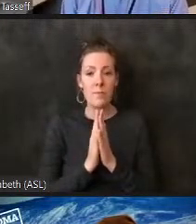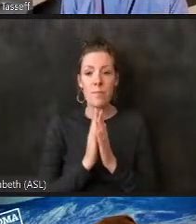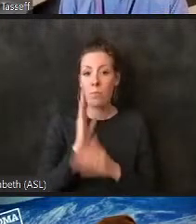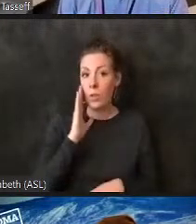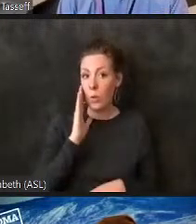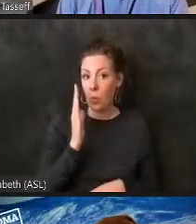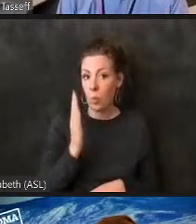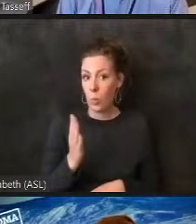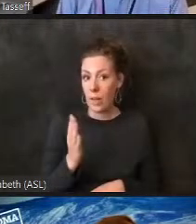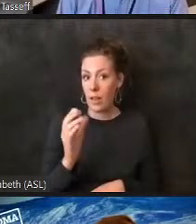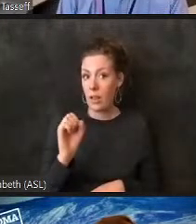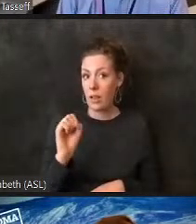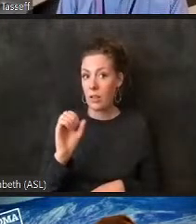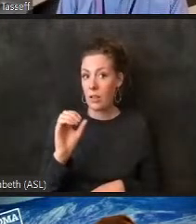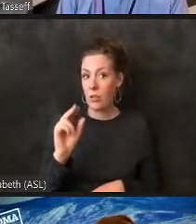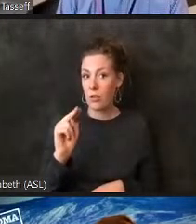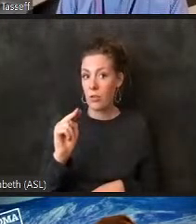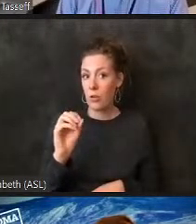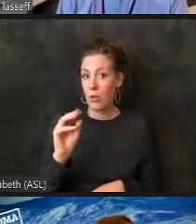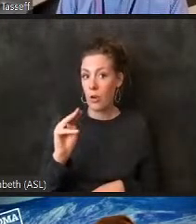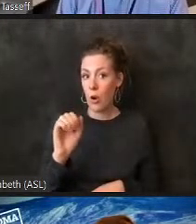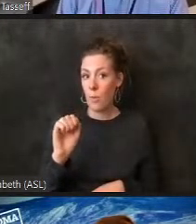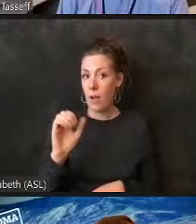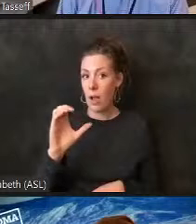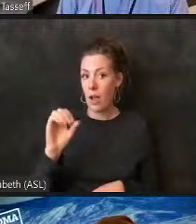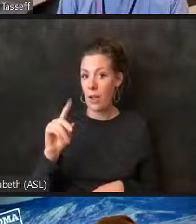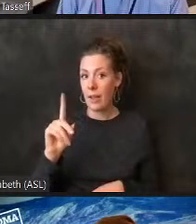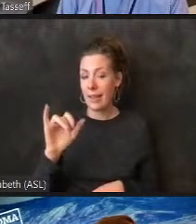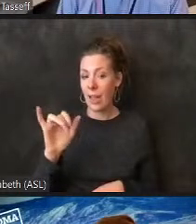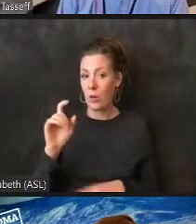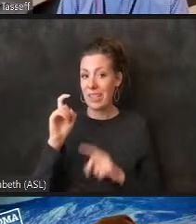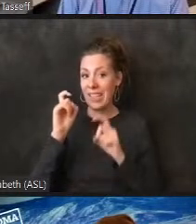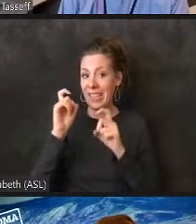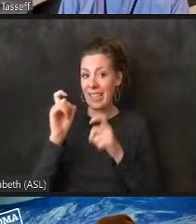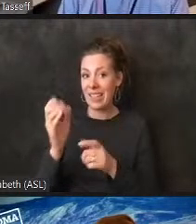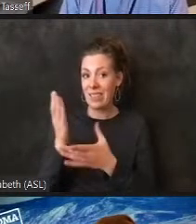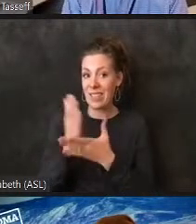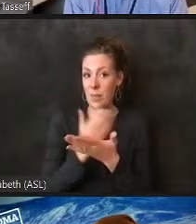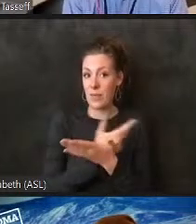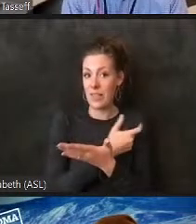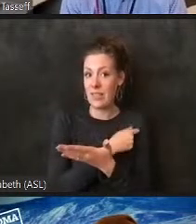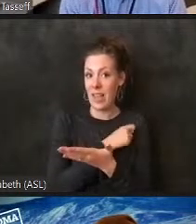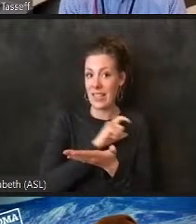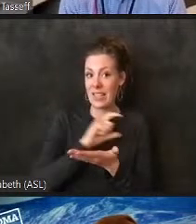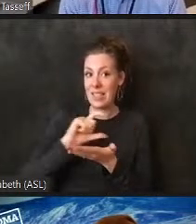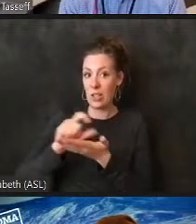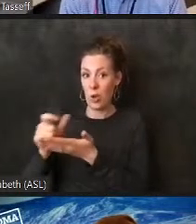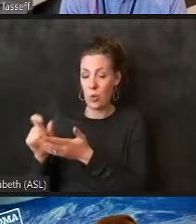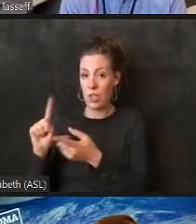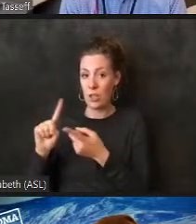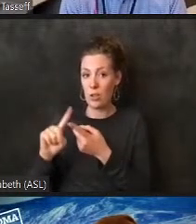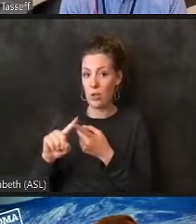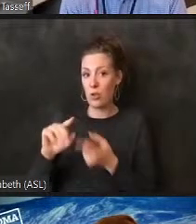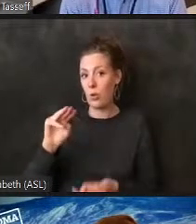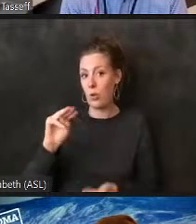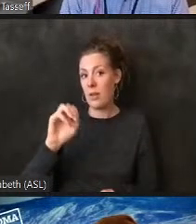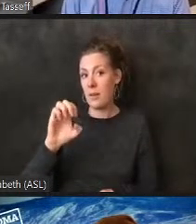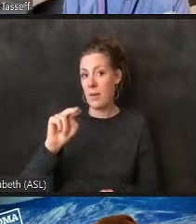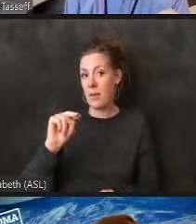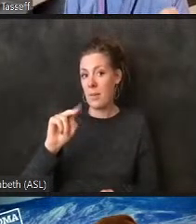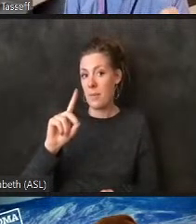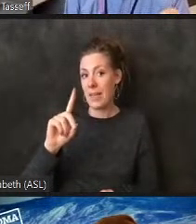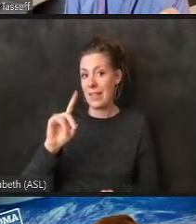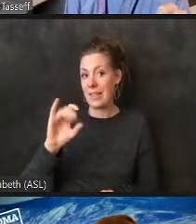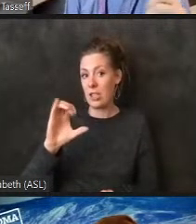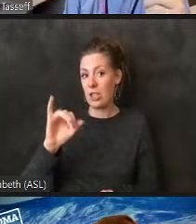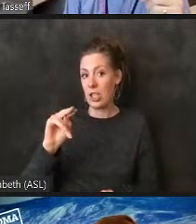pero nunca me han dado una contestación definitiva. Si son el condado Sonoma y